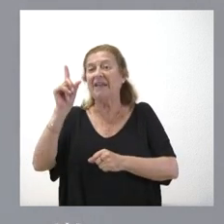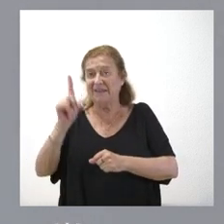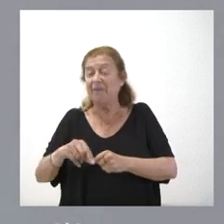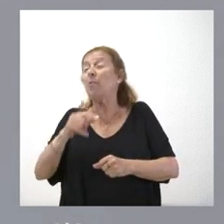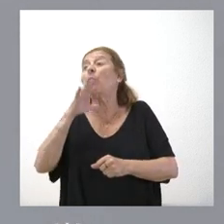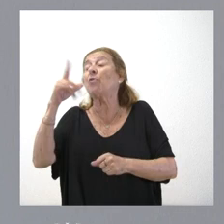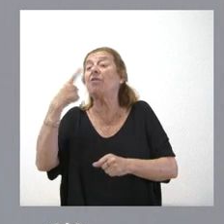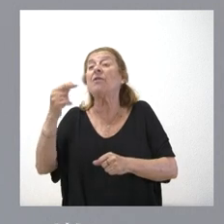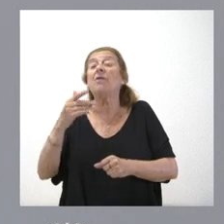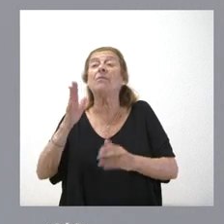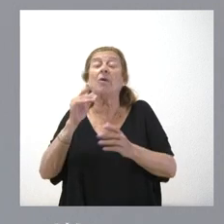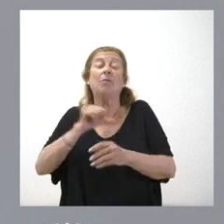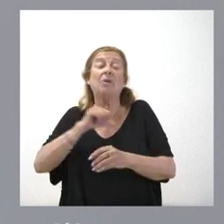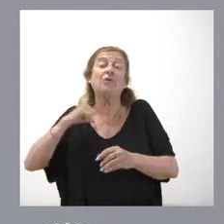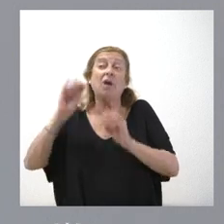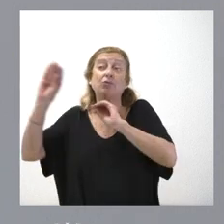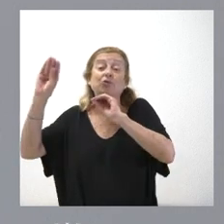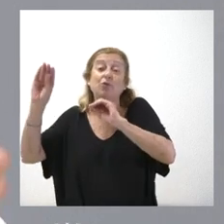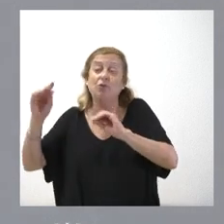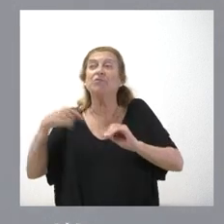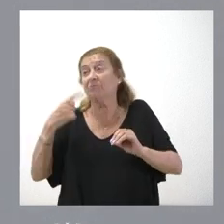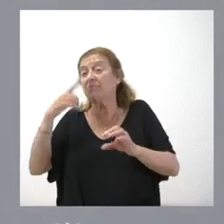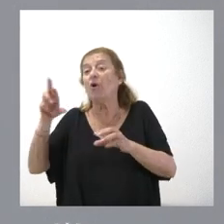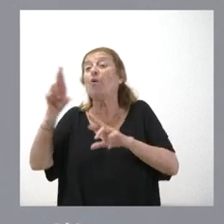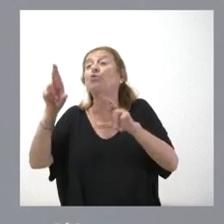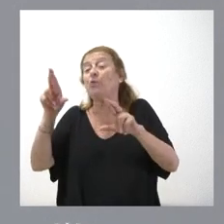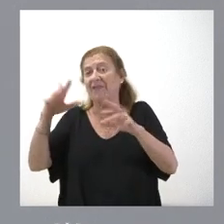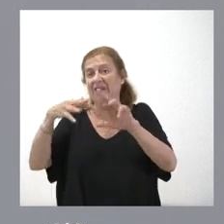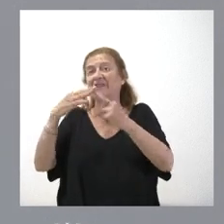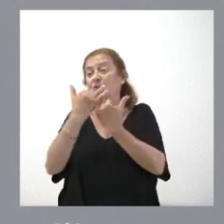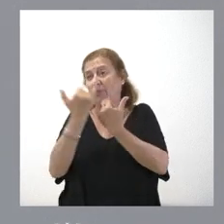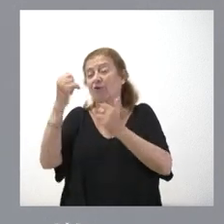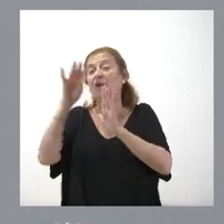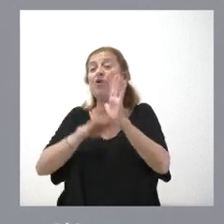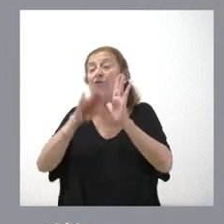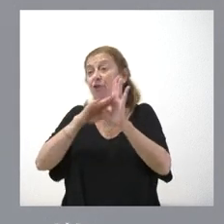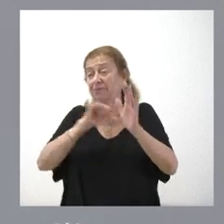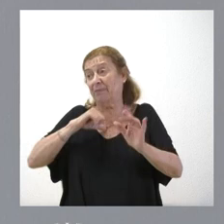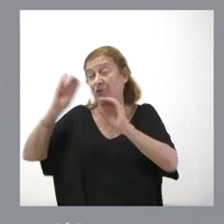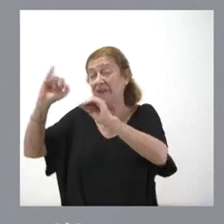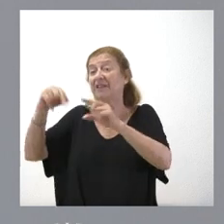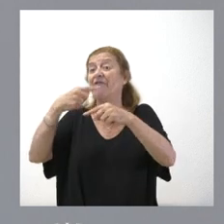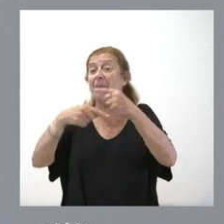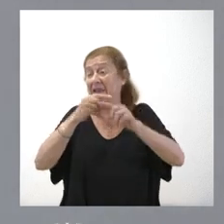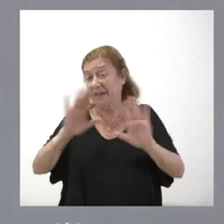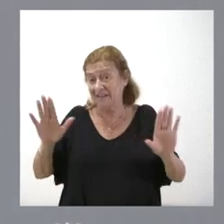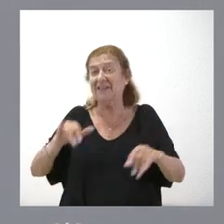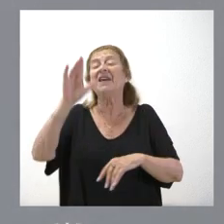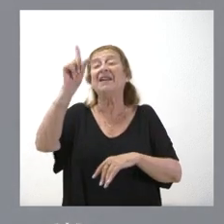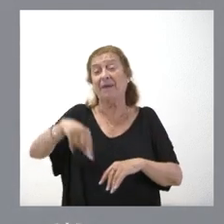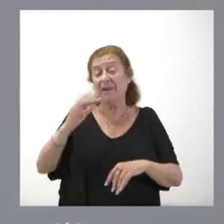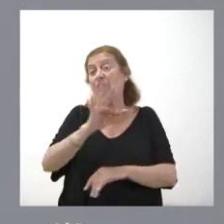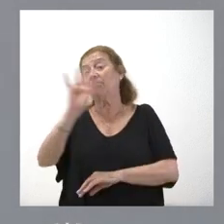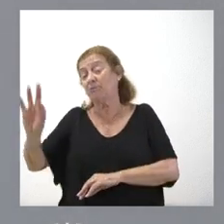personal que ustedes conocen pues suerte en su situación y condiciones personales y familiares y una